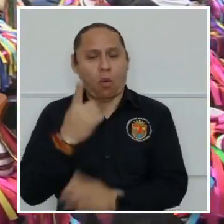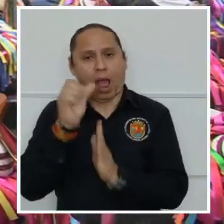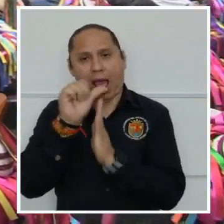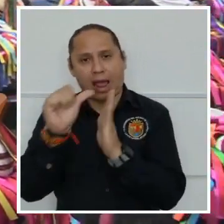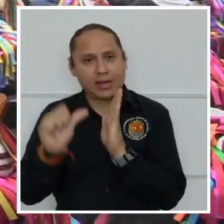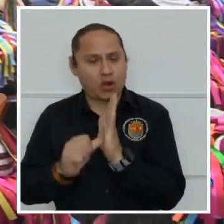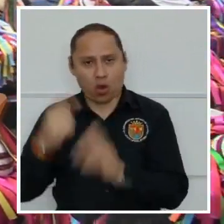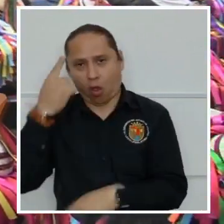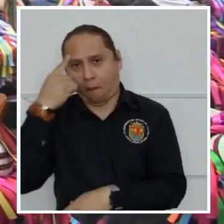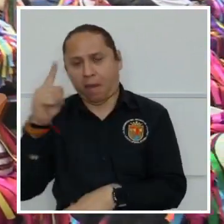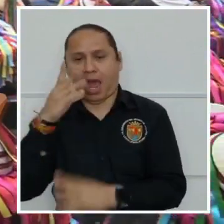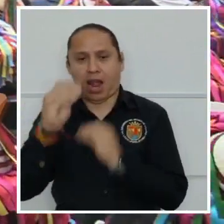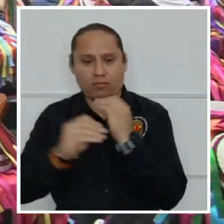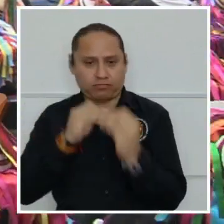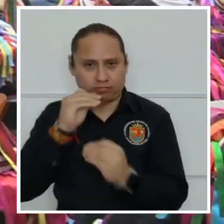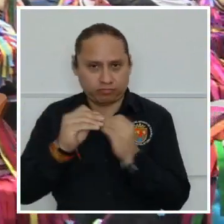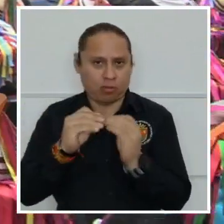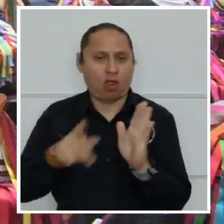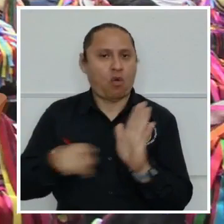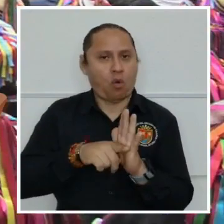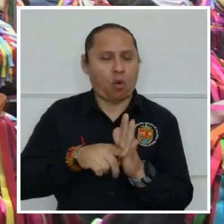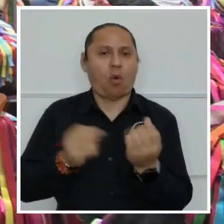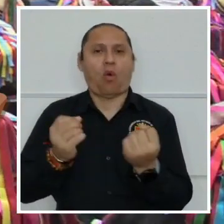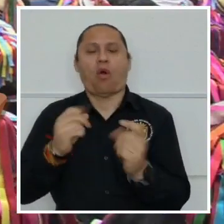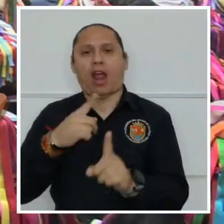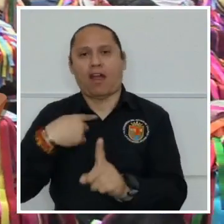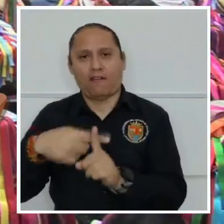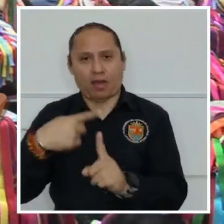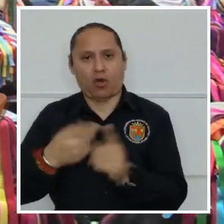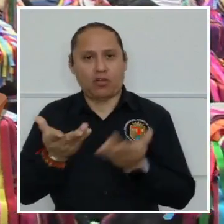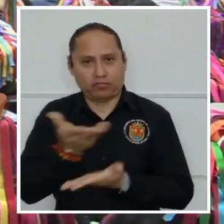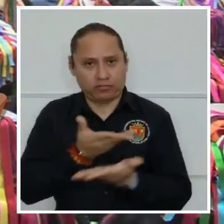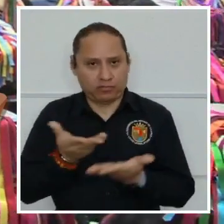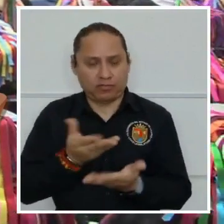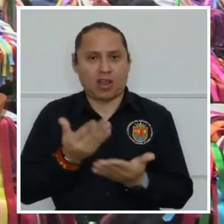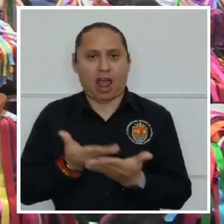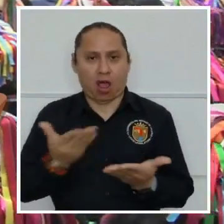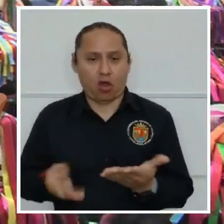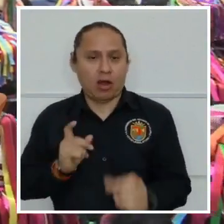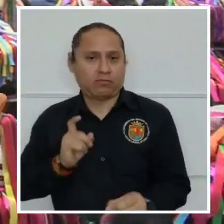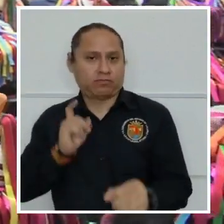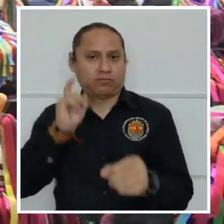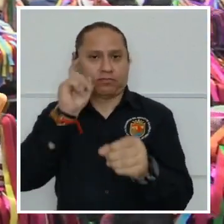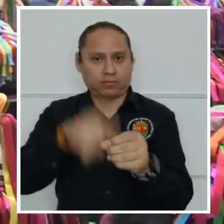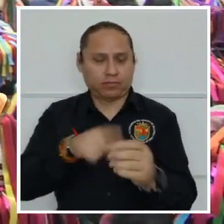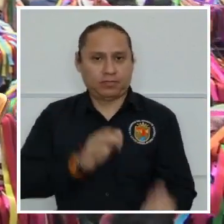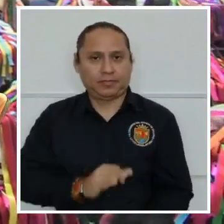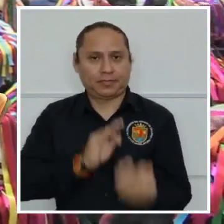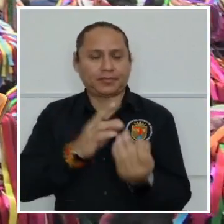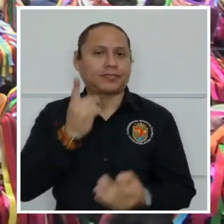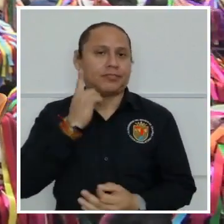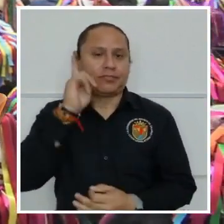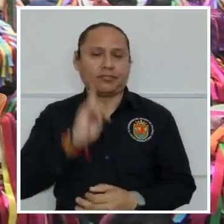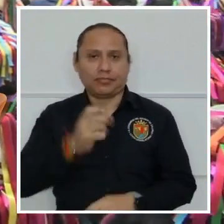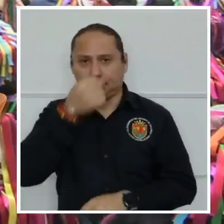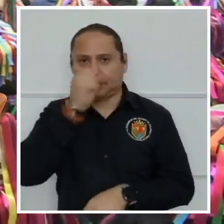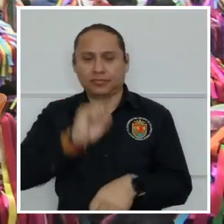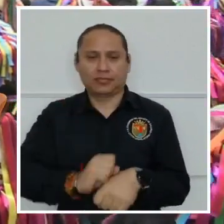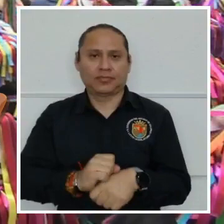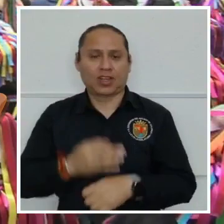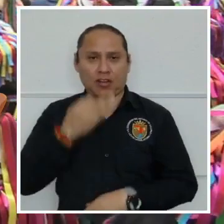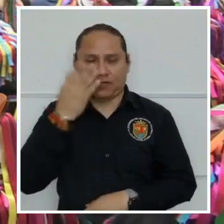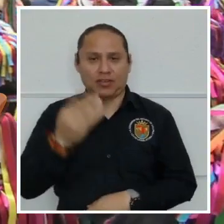algún artículo para debatirlo en contra o a favor en lo particular, sírvase inscribirse personalmente ante la diputada